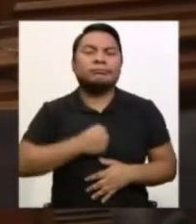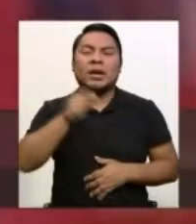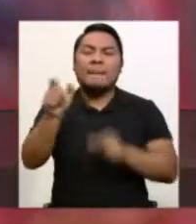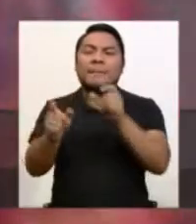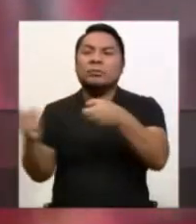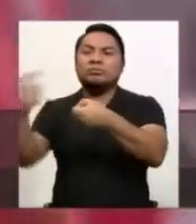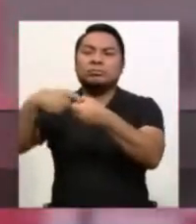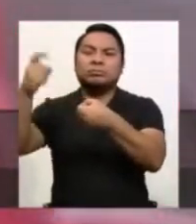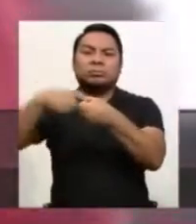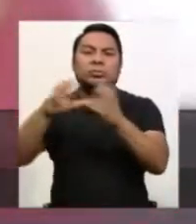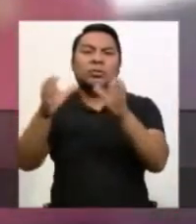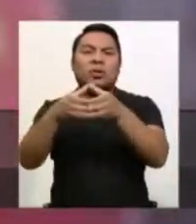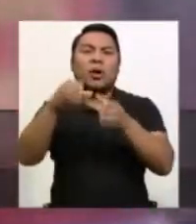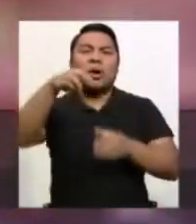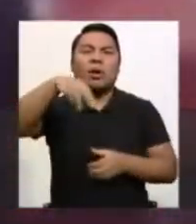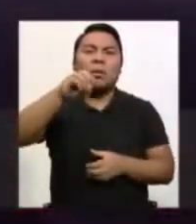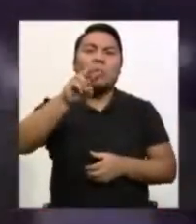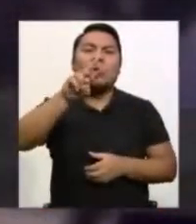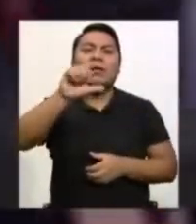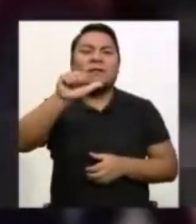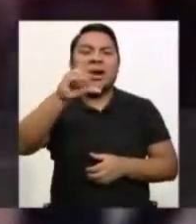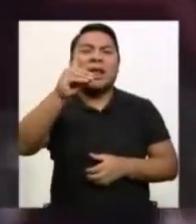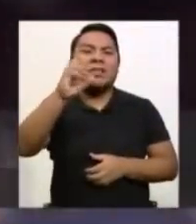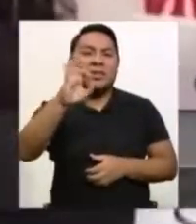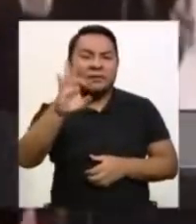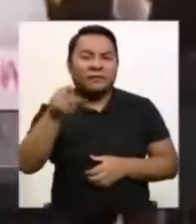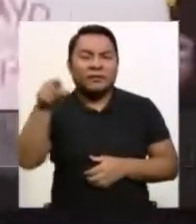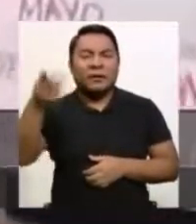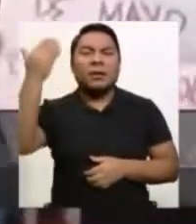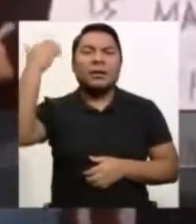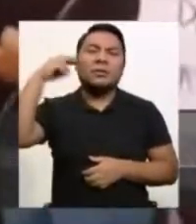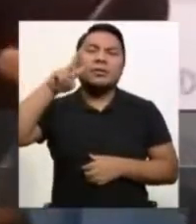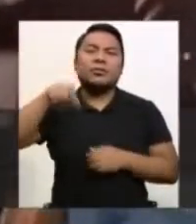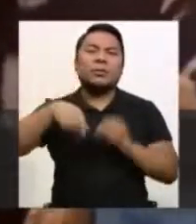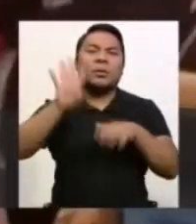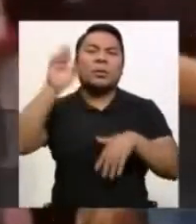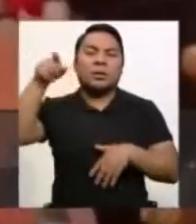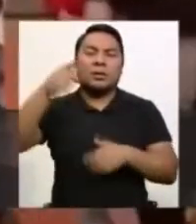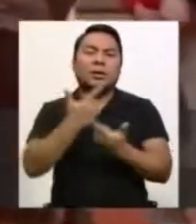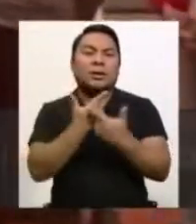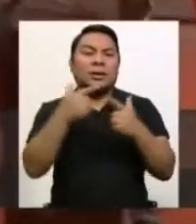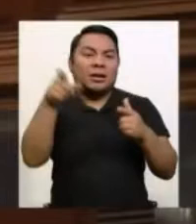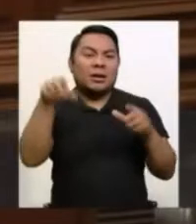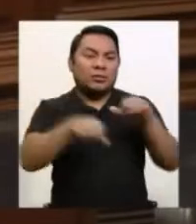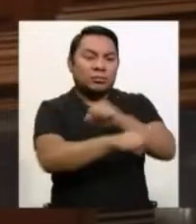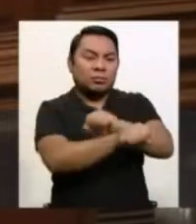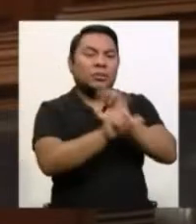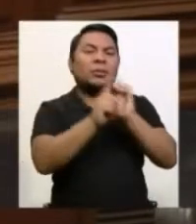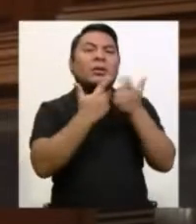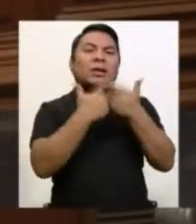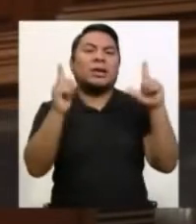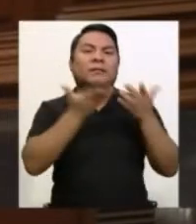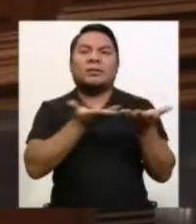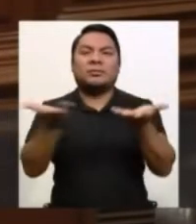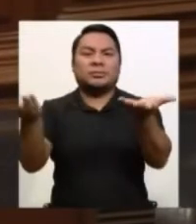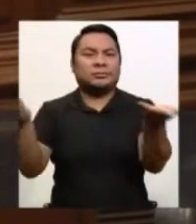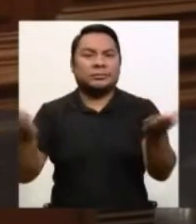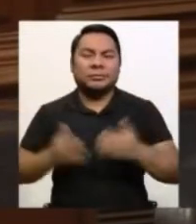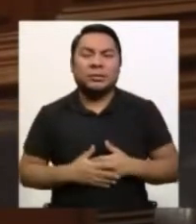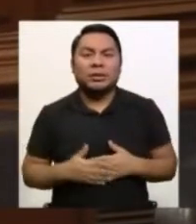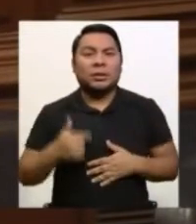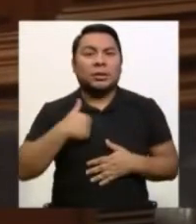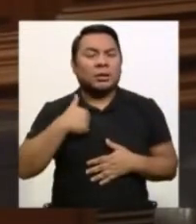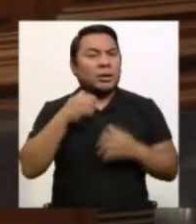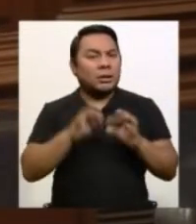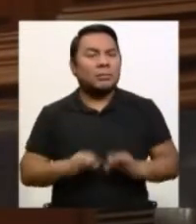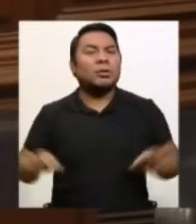y recordó el caso del 2014, cuando fueron liberados todos los detenidos. Para mí es fundamental que los miembros